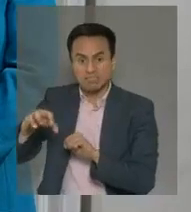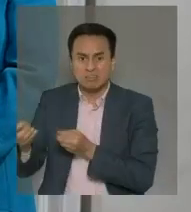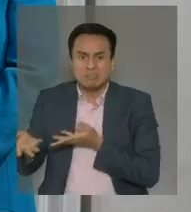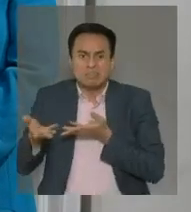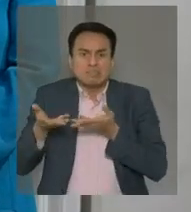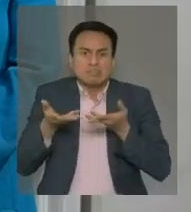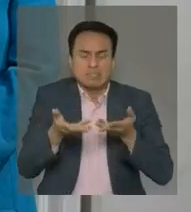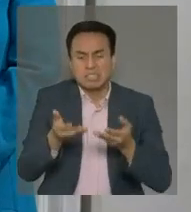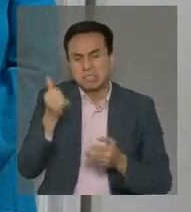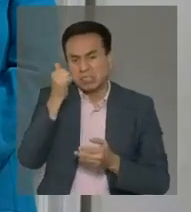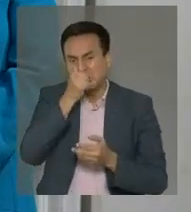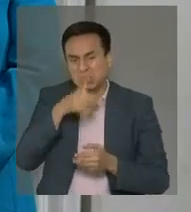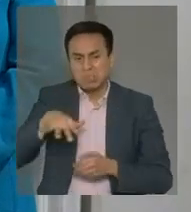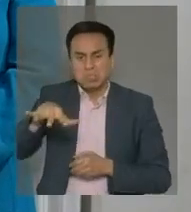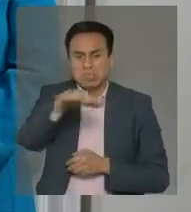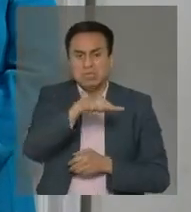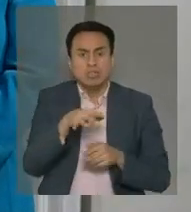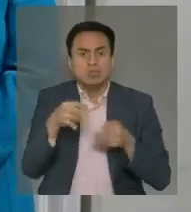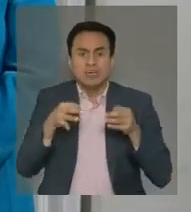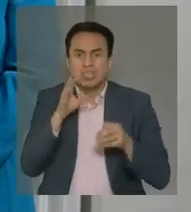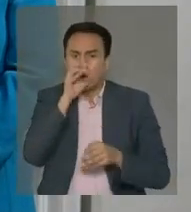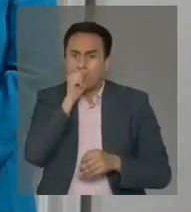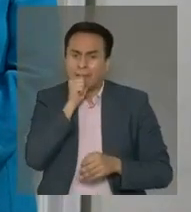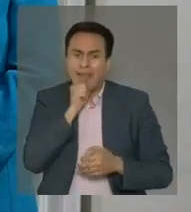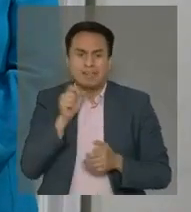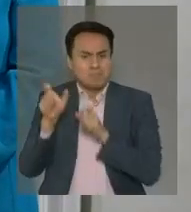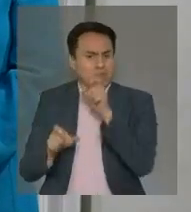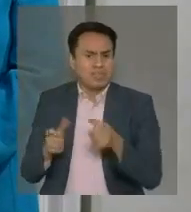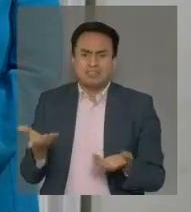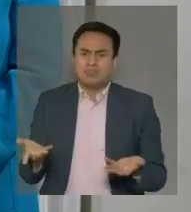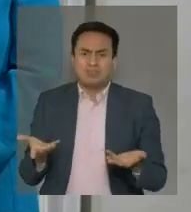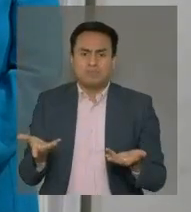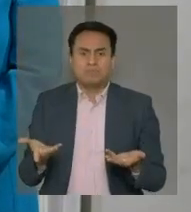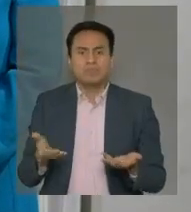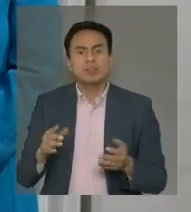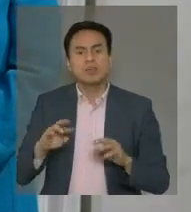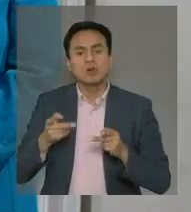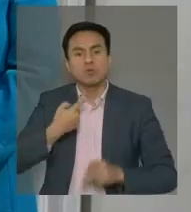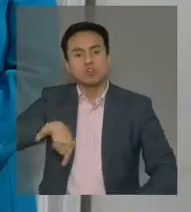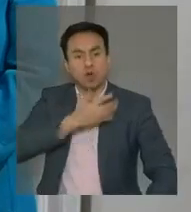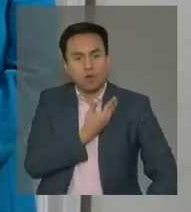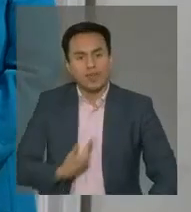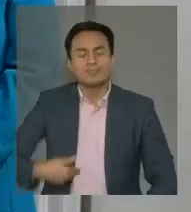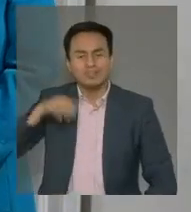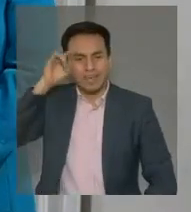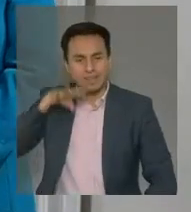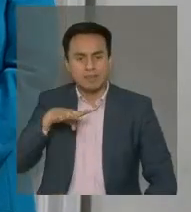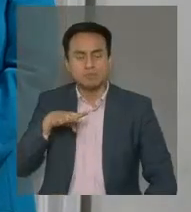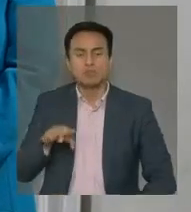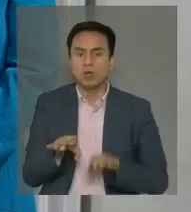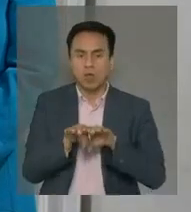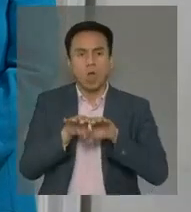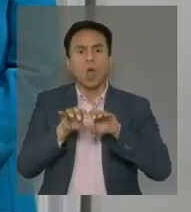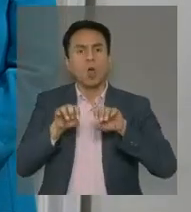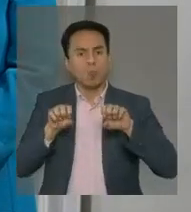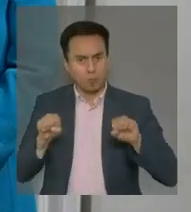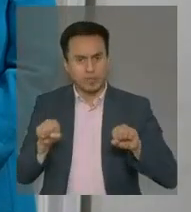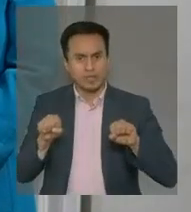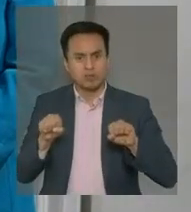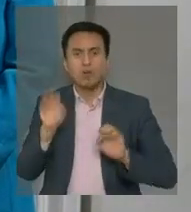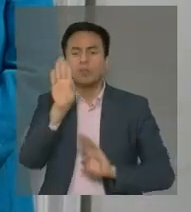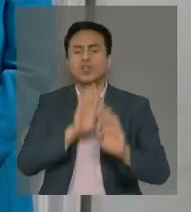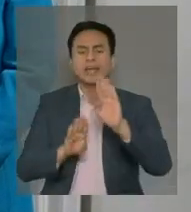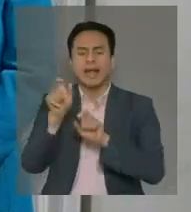al escenario actual que no es tolerable para la población como gobierno lo sabemos y estamos comprometidos con